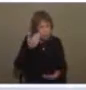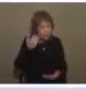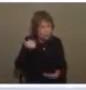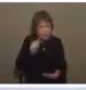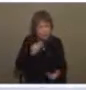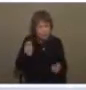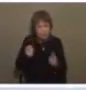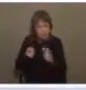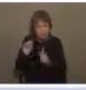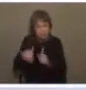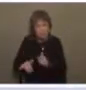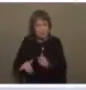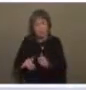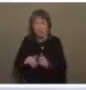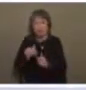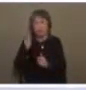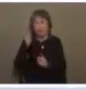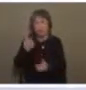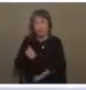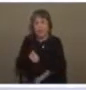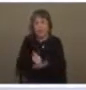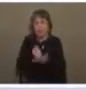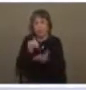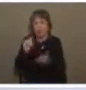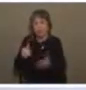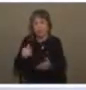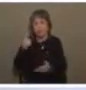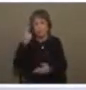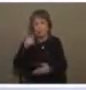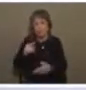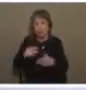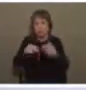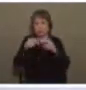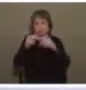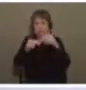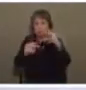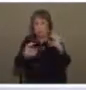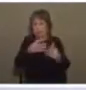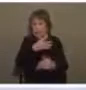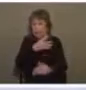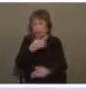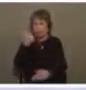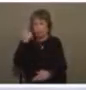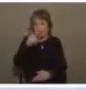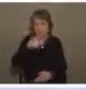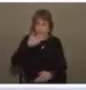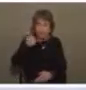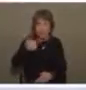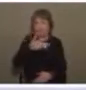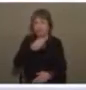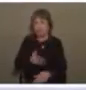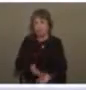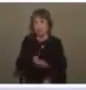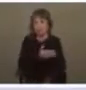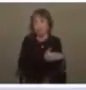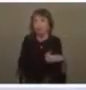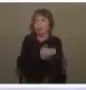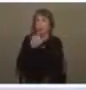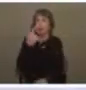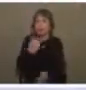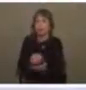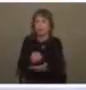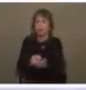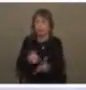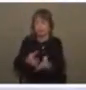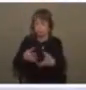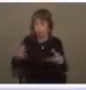la reconstrucción sea una reconstrucción para mejoría y para mejor crecimiento económico. Porque si entran chavos y salen chavos y no hay cambio